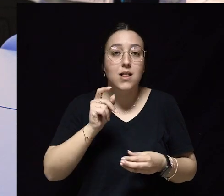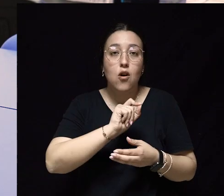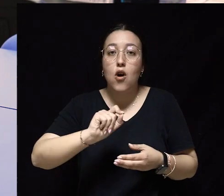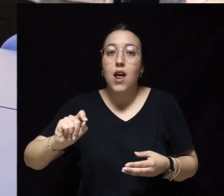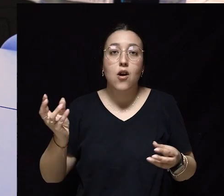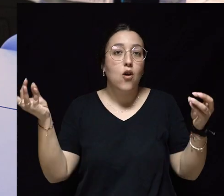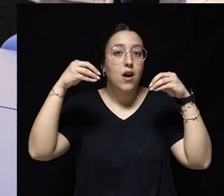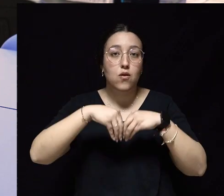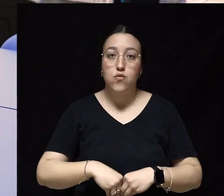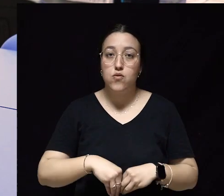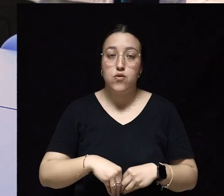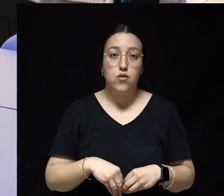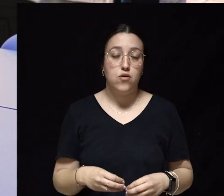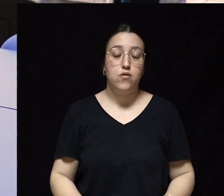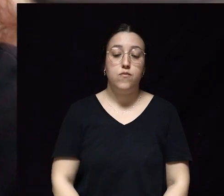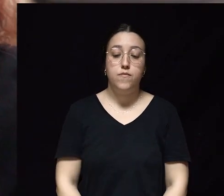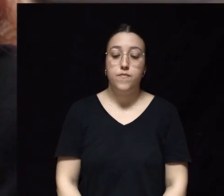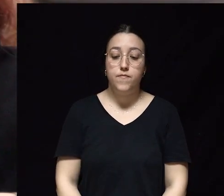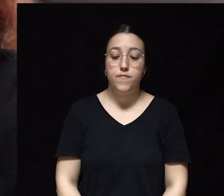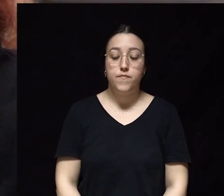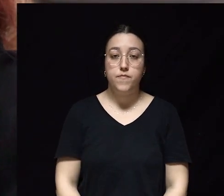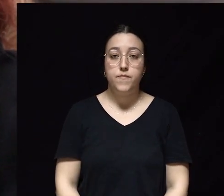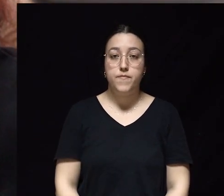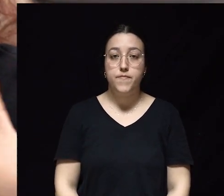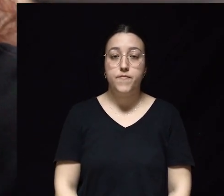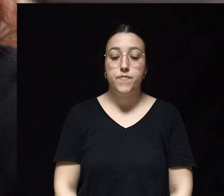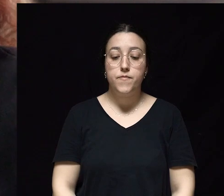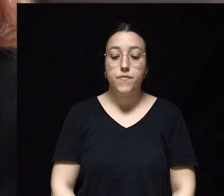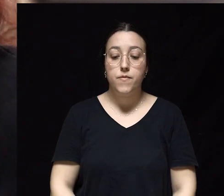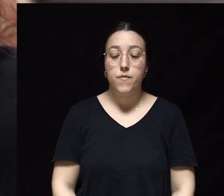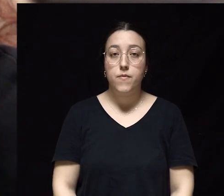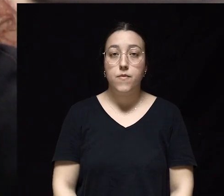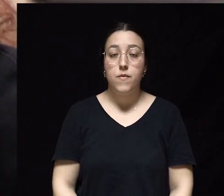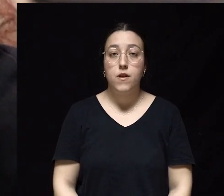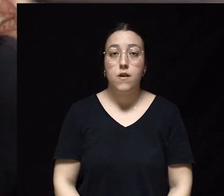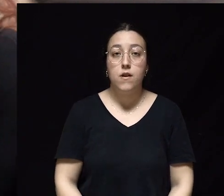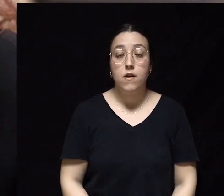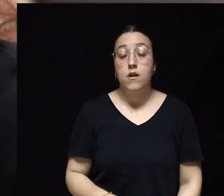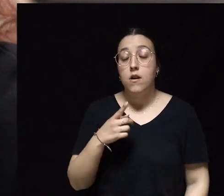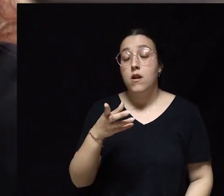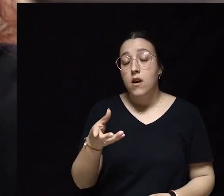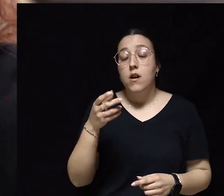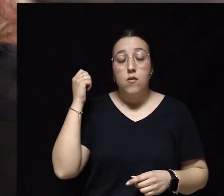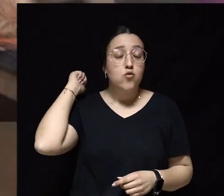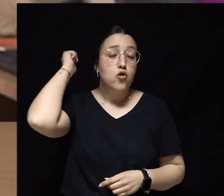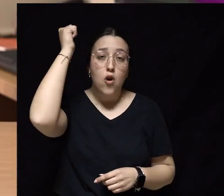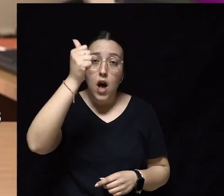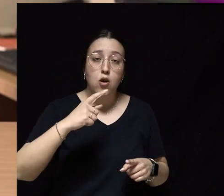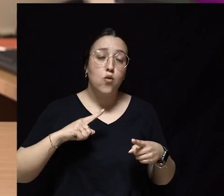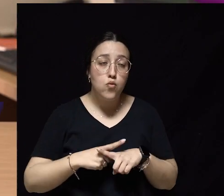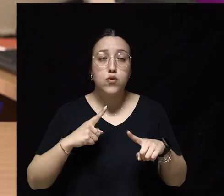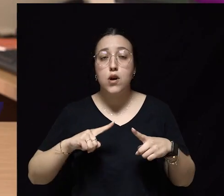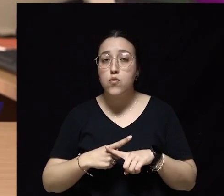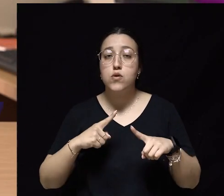una inclusión es algo que no ayuda, ¿no? Que es un paso hacia atrás en la sociedad. Es